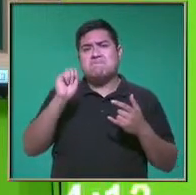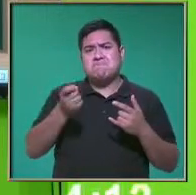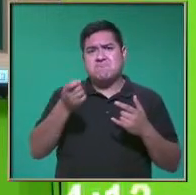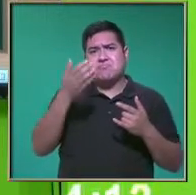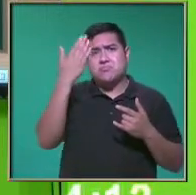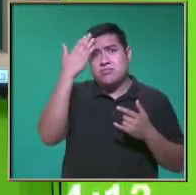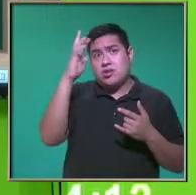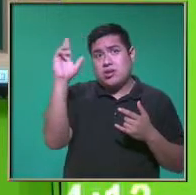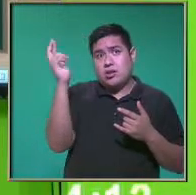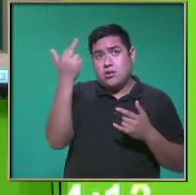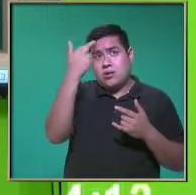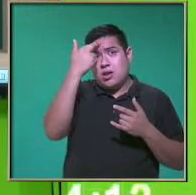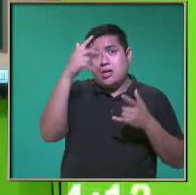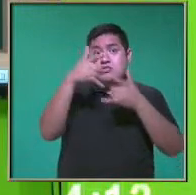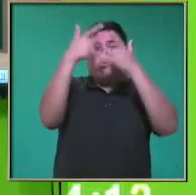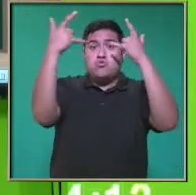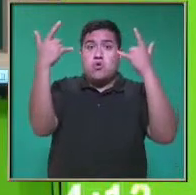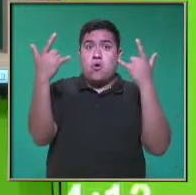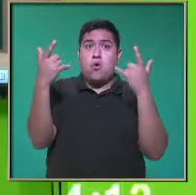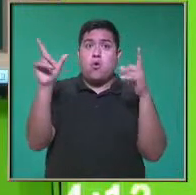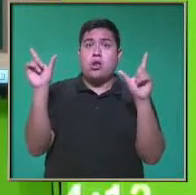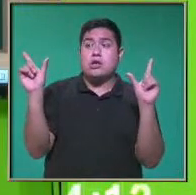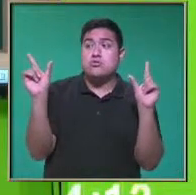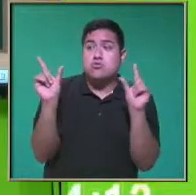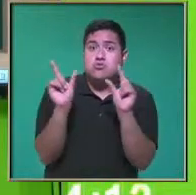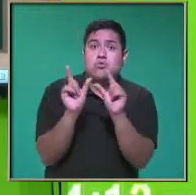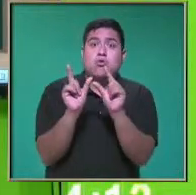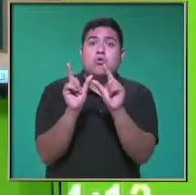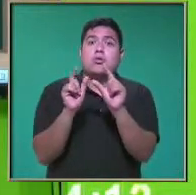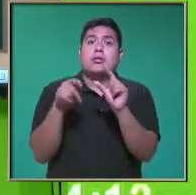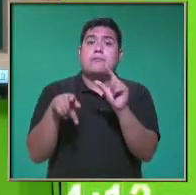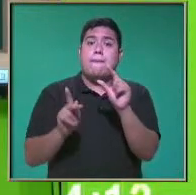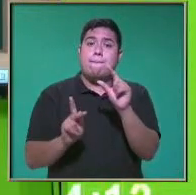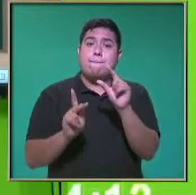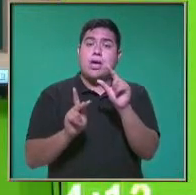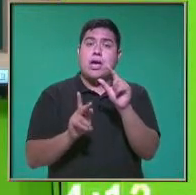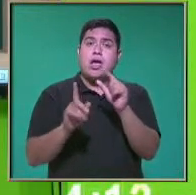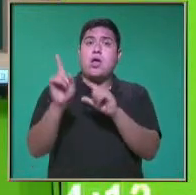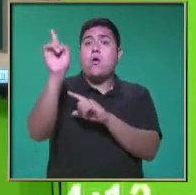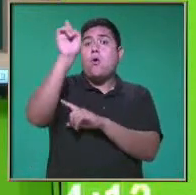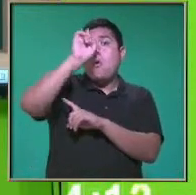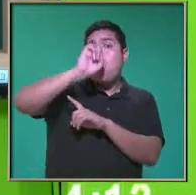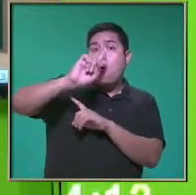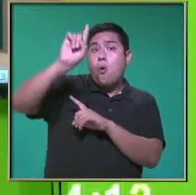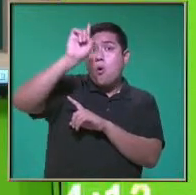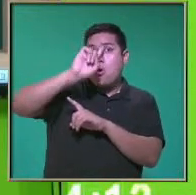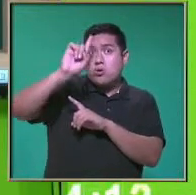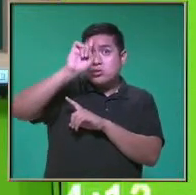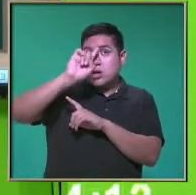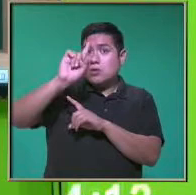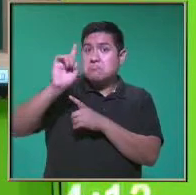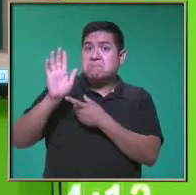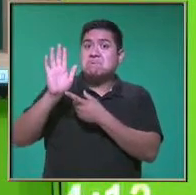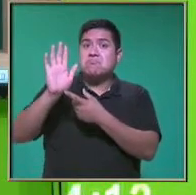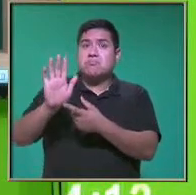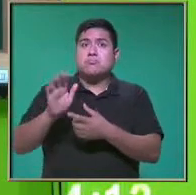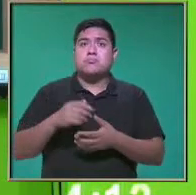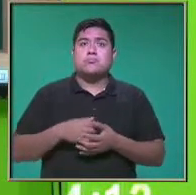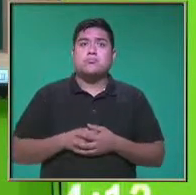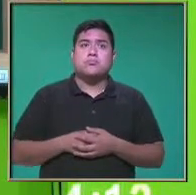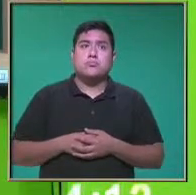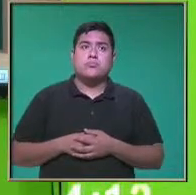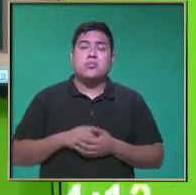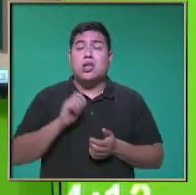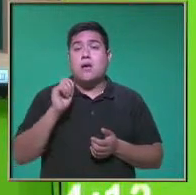short stories, and at the end, they give you a moral. Dijimos que eran historias breves que al final te dan una moraleja, ¿ok? Y también